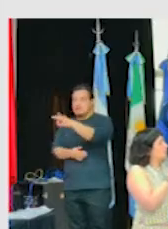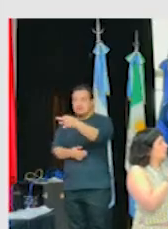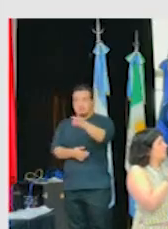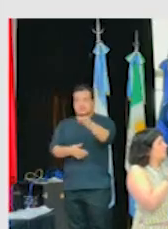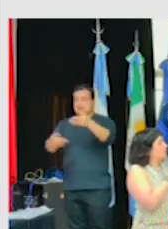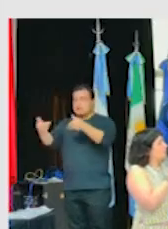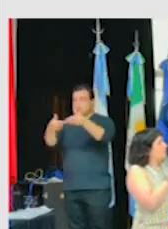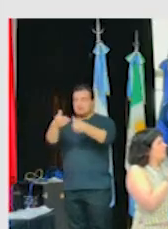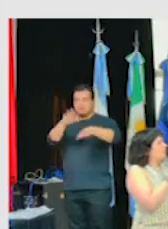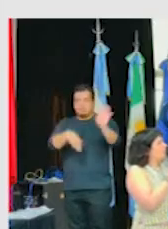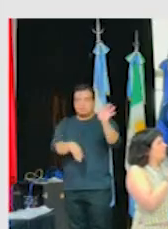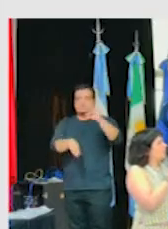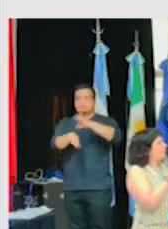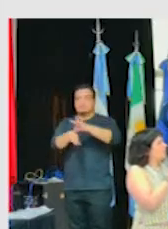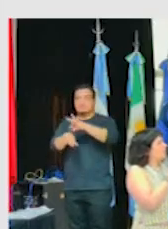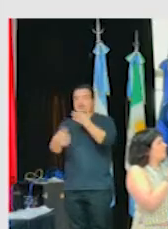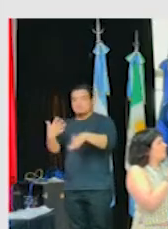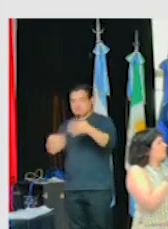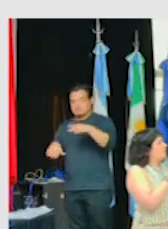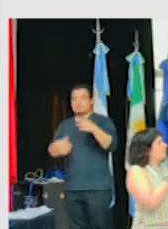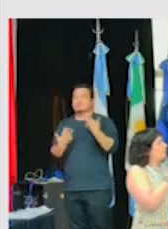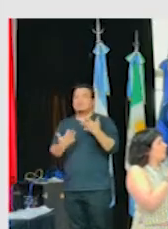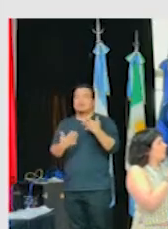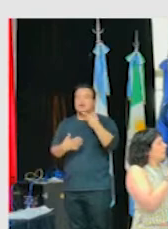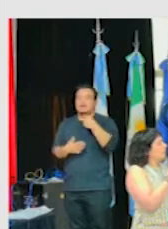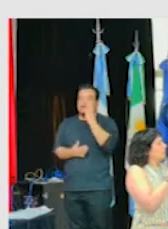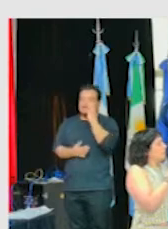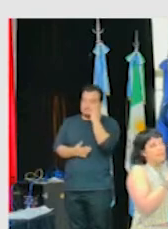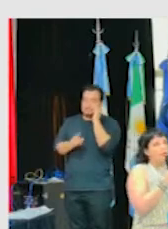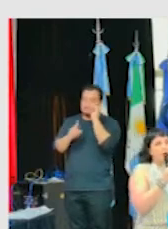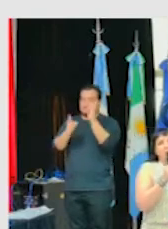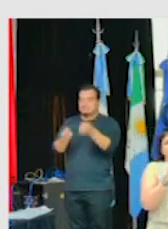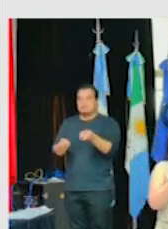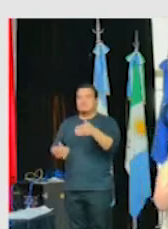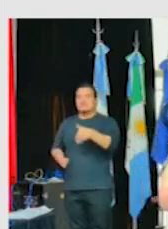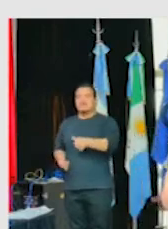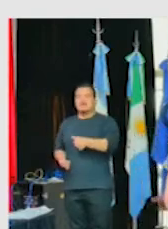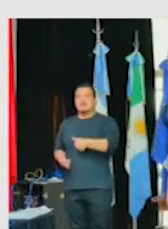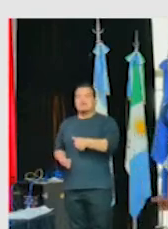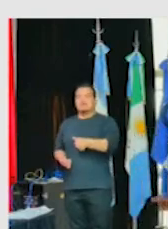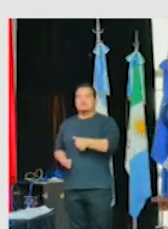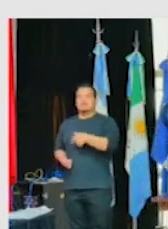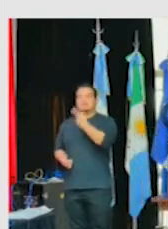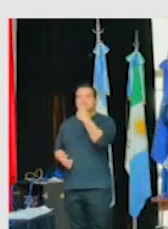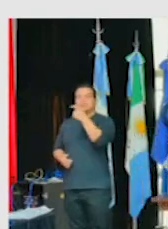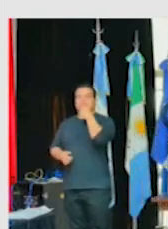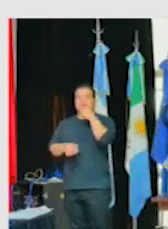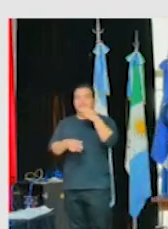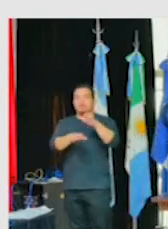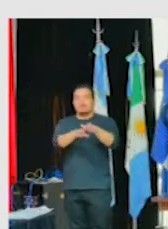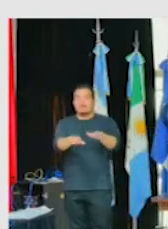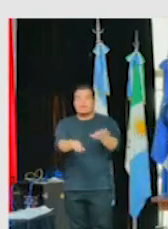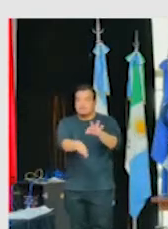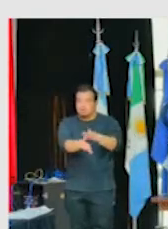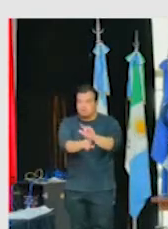demanda, medicina de emergencia, anestesia, radiología, gastro, no aparece el pediatra, no aparece el clínico, no aparece el